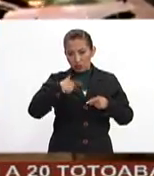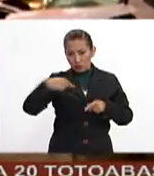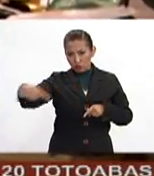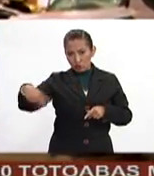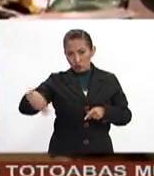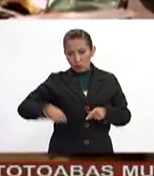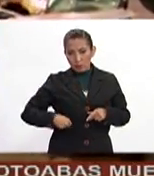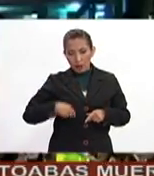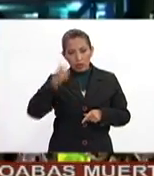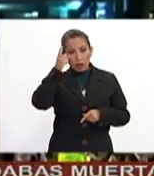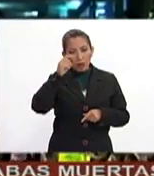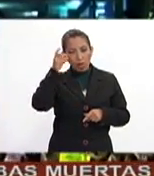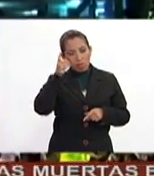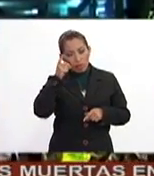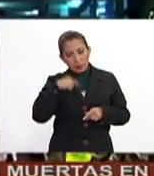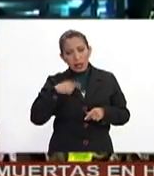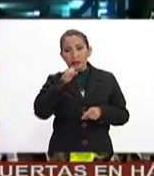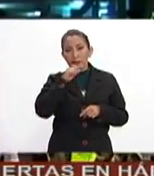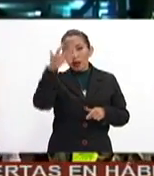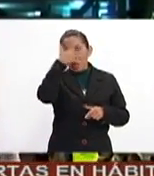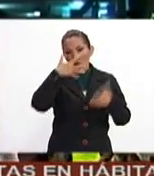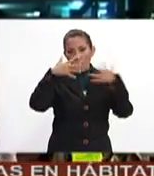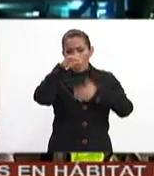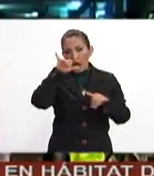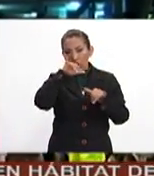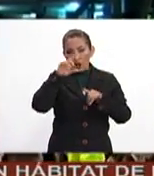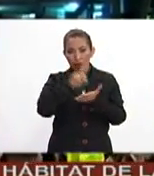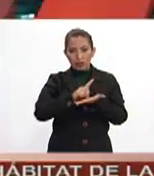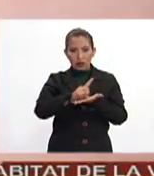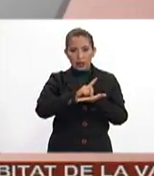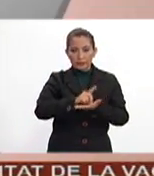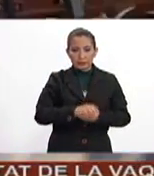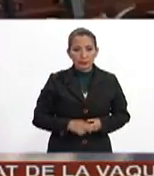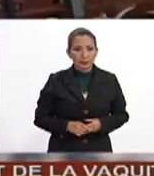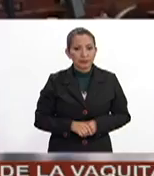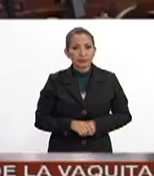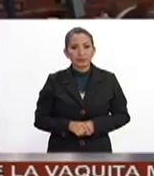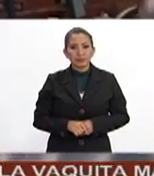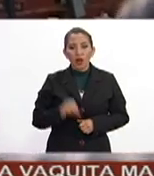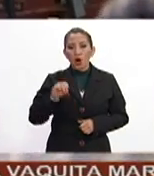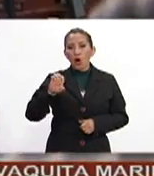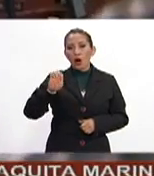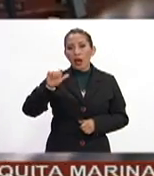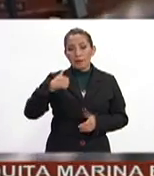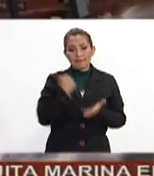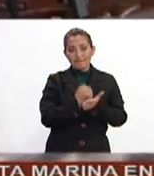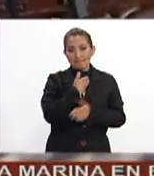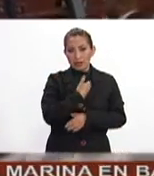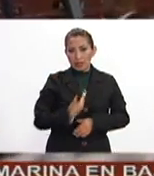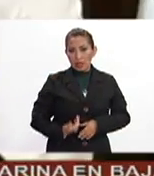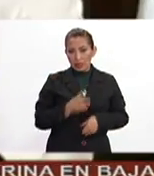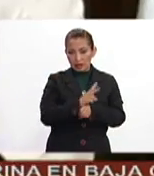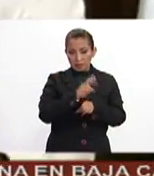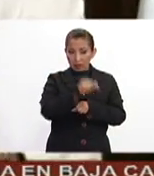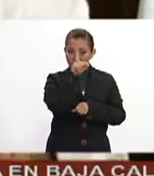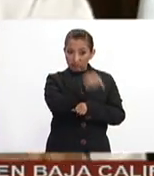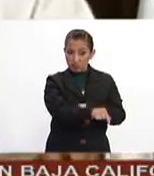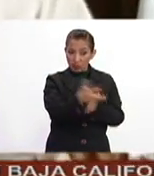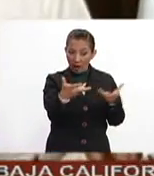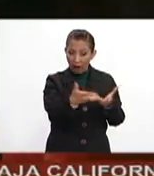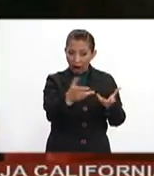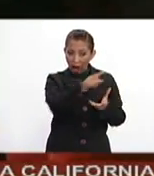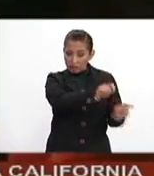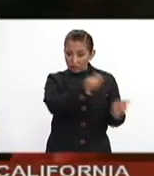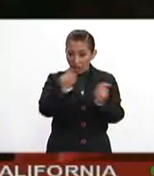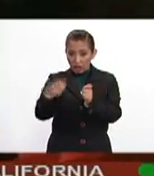personas se quedó dormido y estaba bajo la influencia de alcohol y drogas. La OEA exige al presidente de Venezuela, Nicolás